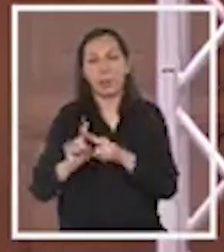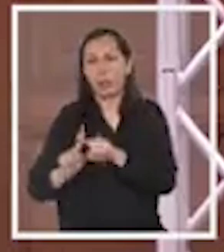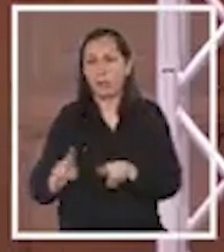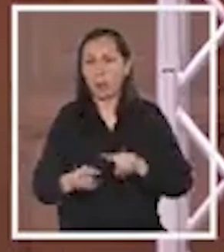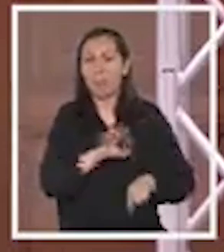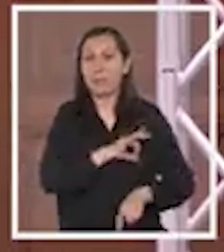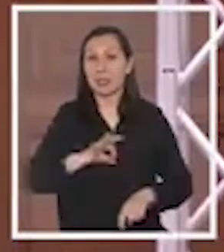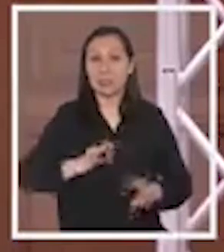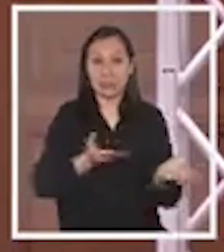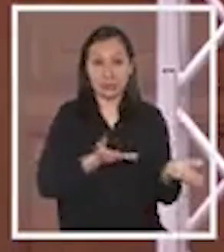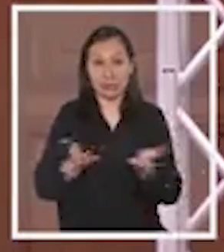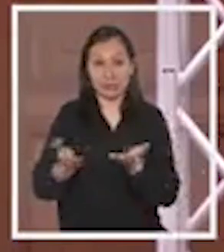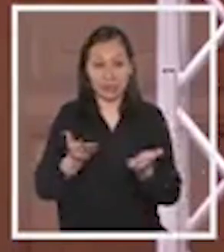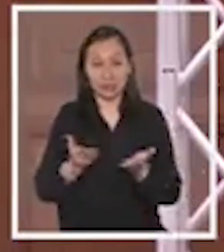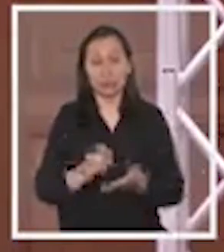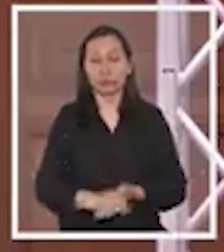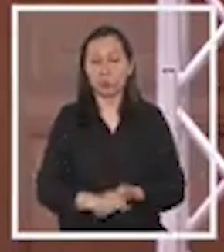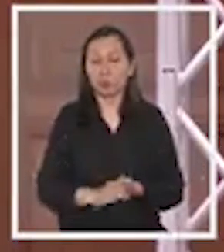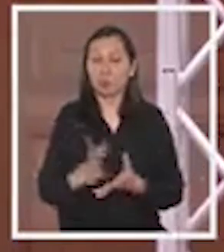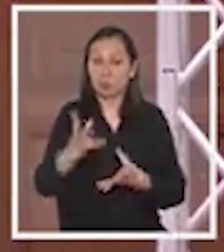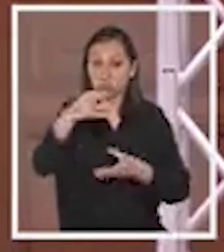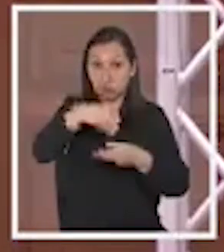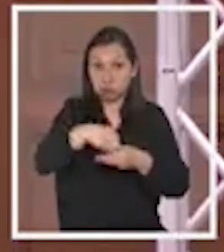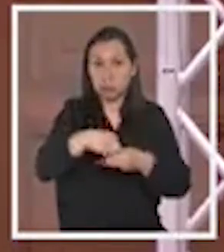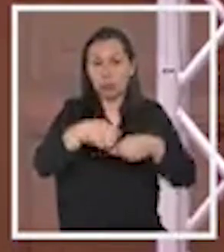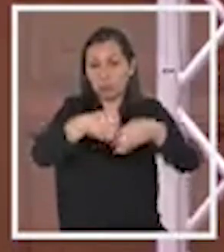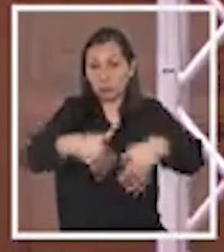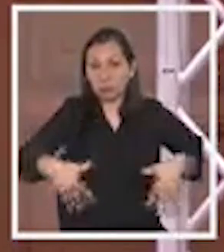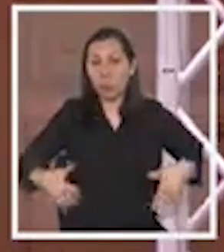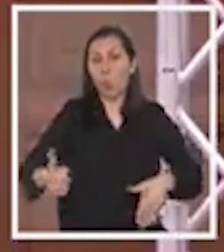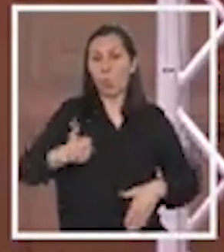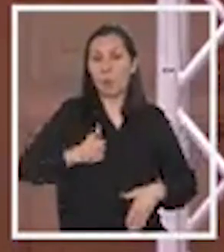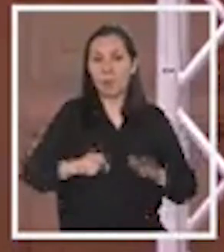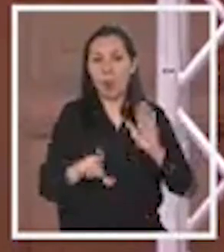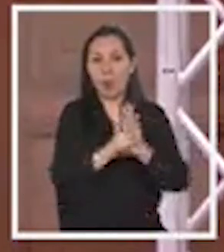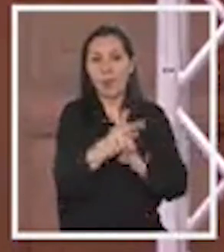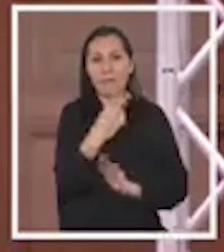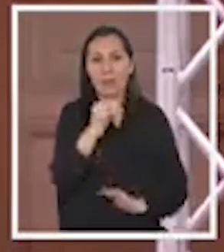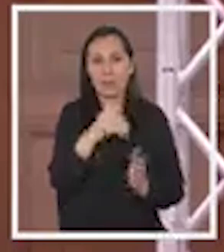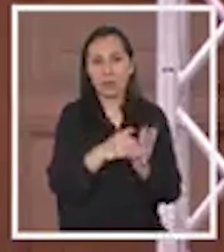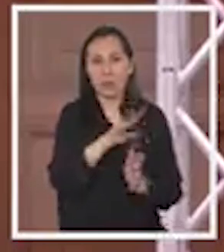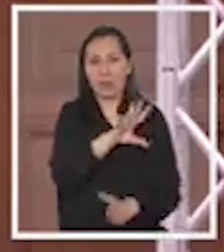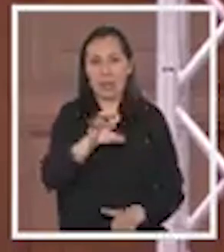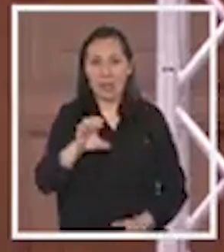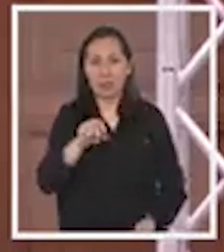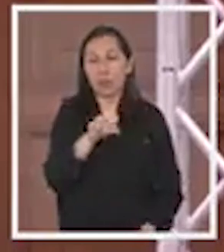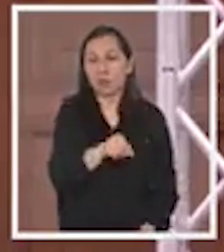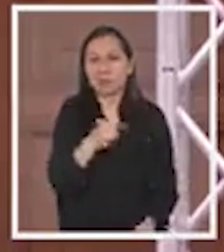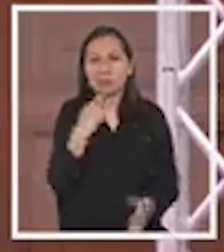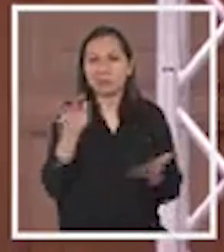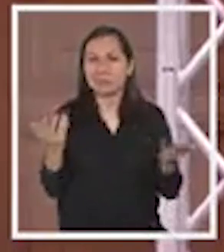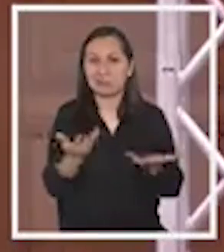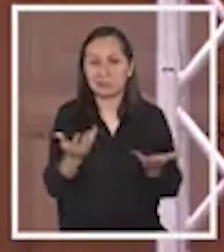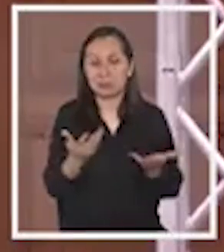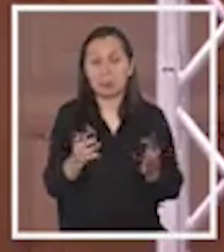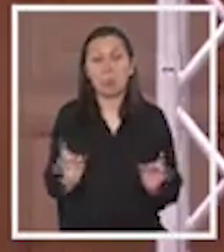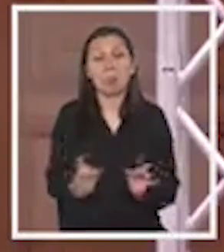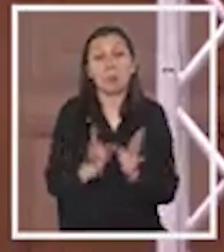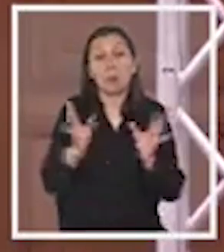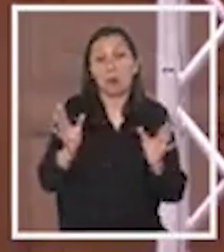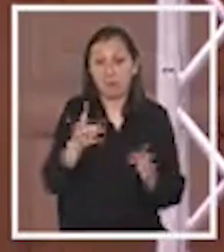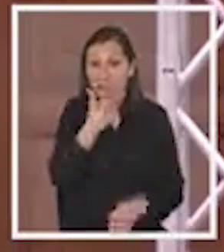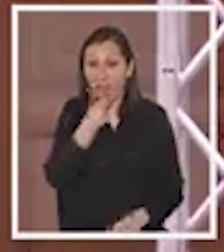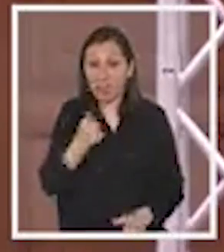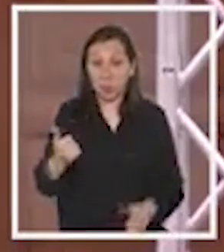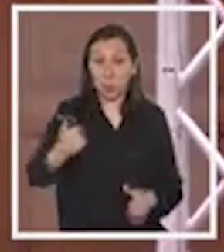distintos ministerios y servicios, ha sido el cumplimiento de la Ley 20.500. La Ley 20.500 no es casual, no fue